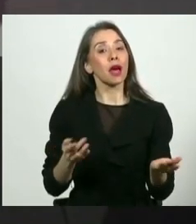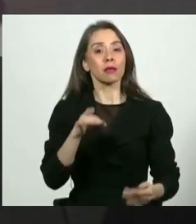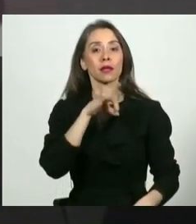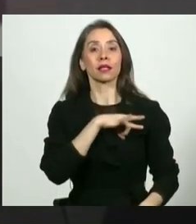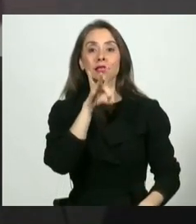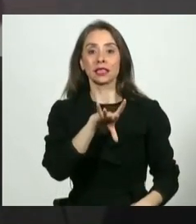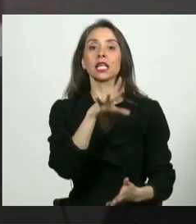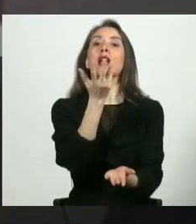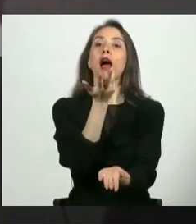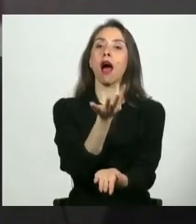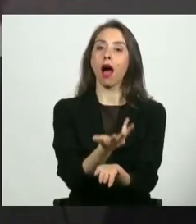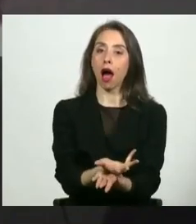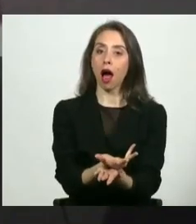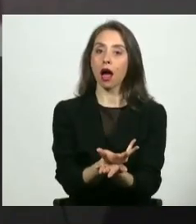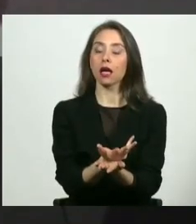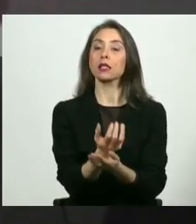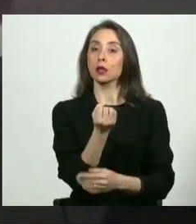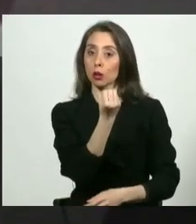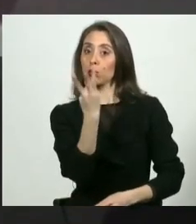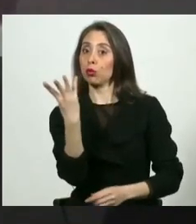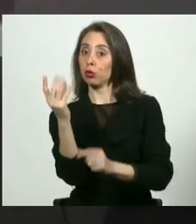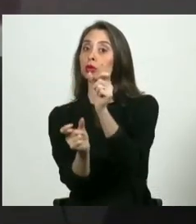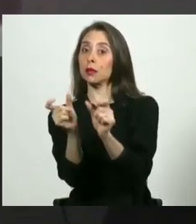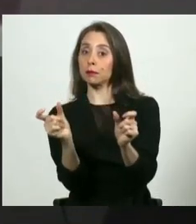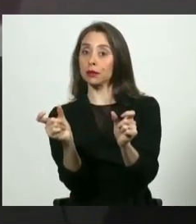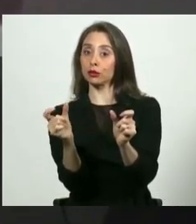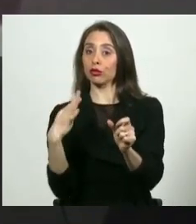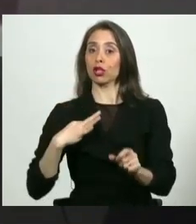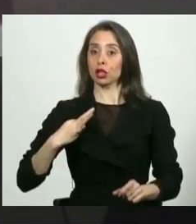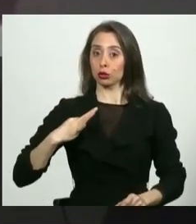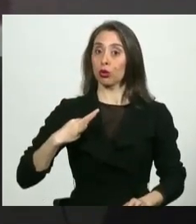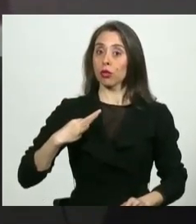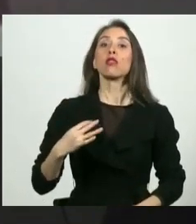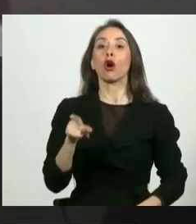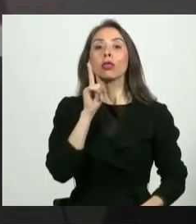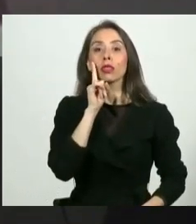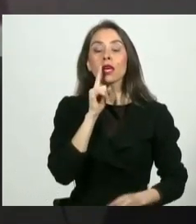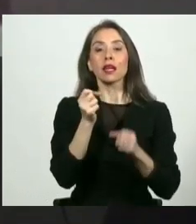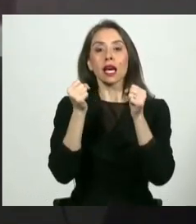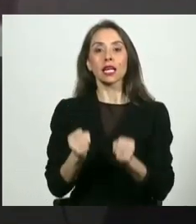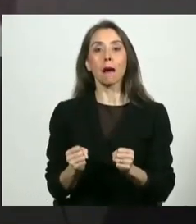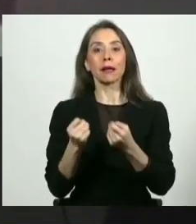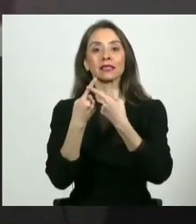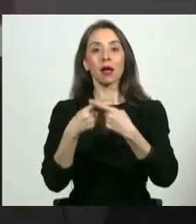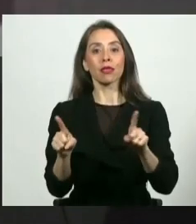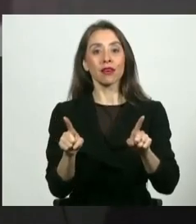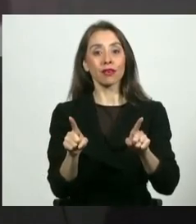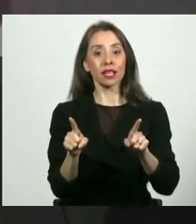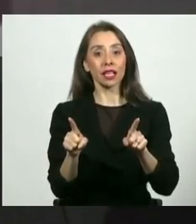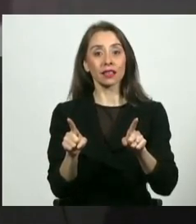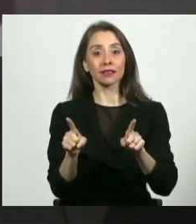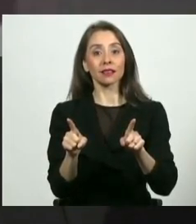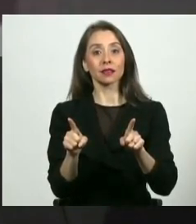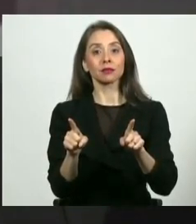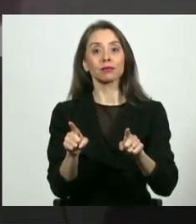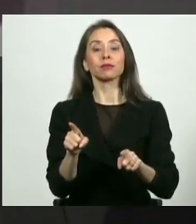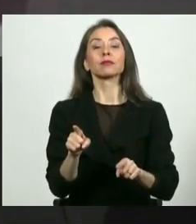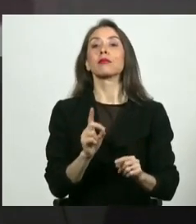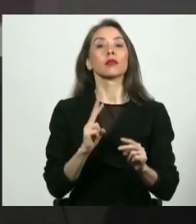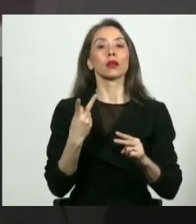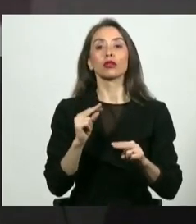Chile hay un número importante de ciudadanos nuestros, compatriotas, que tienen capacidades diferentes y de las cuales no